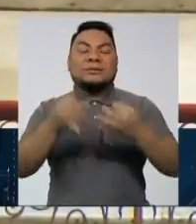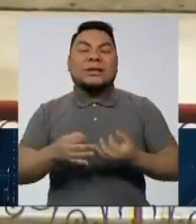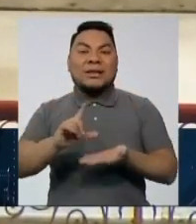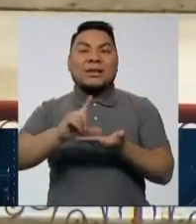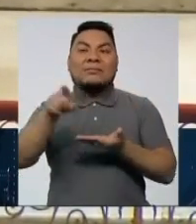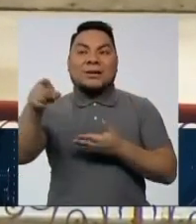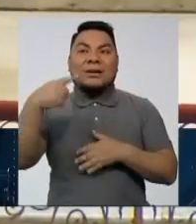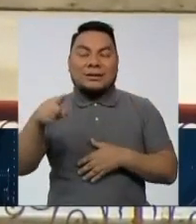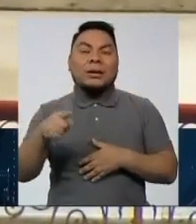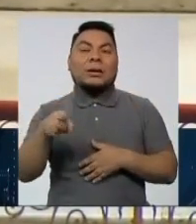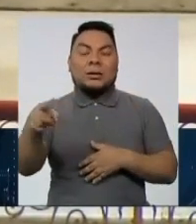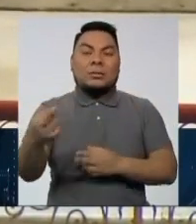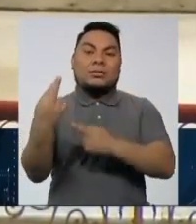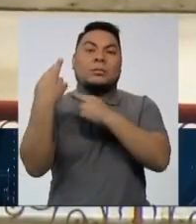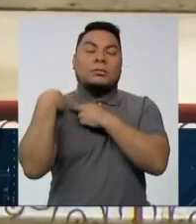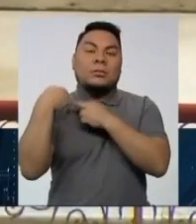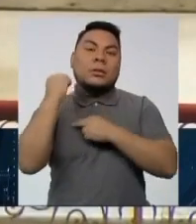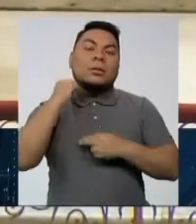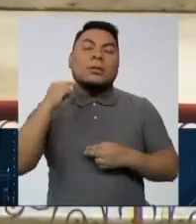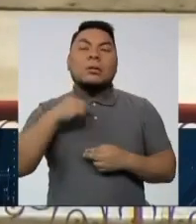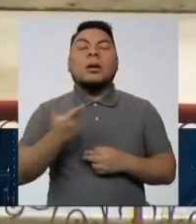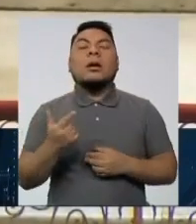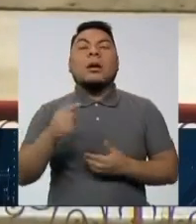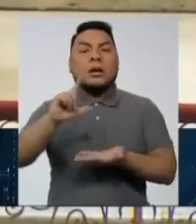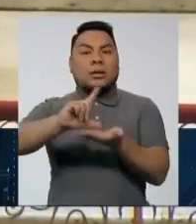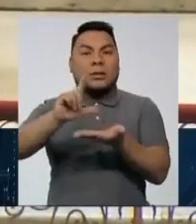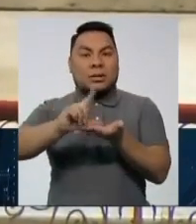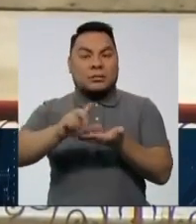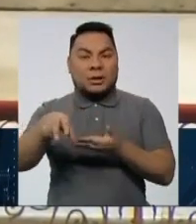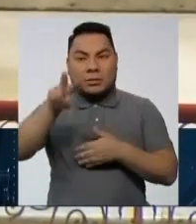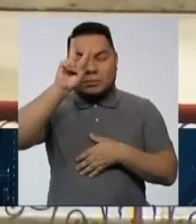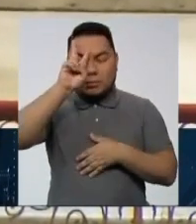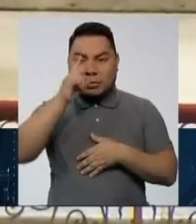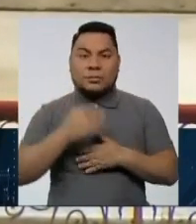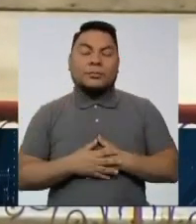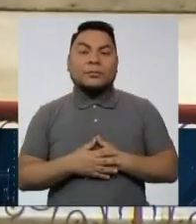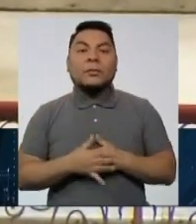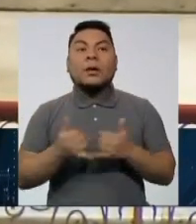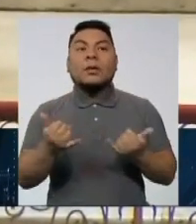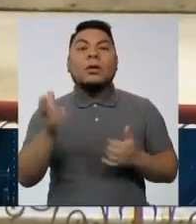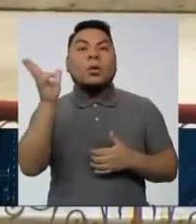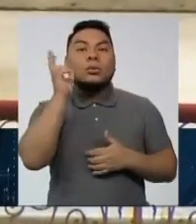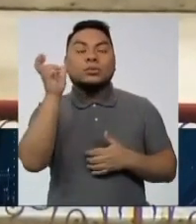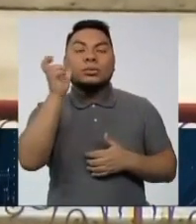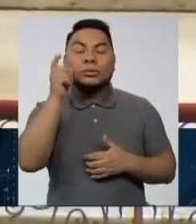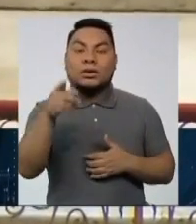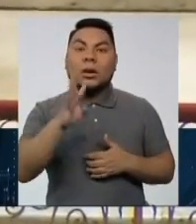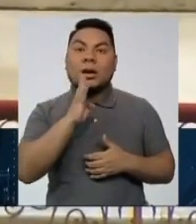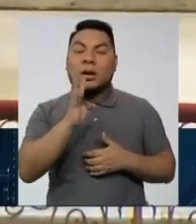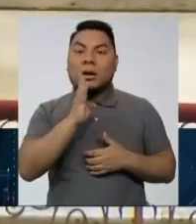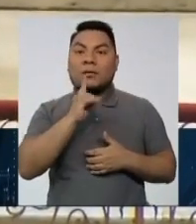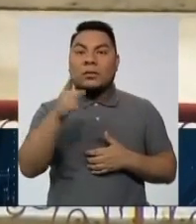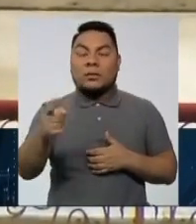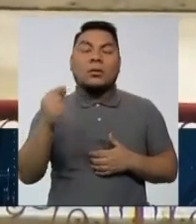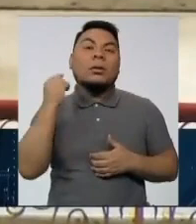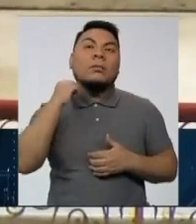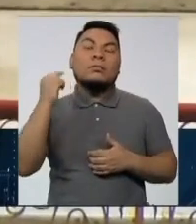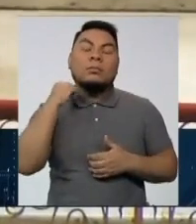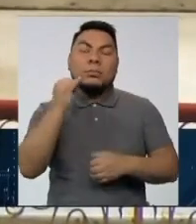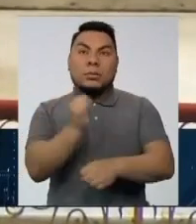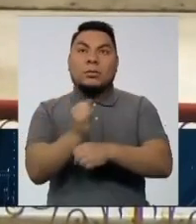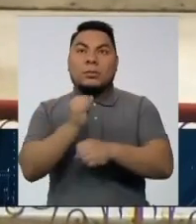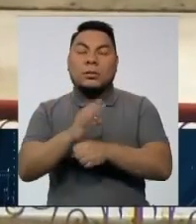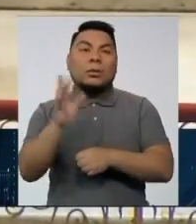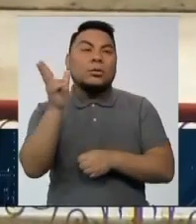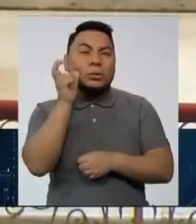la Iglesia Católica del Perú. Vamos a escuchar la homilía que brinda esta noche el